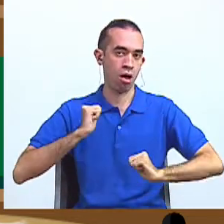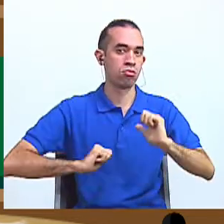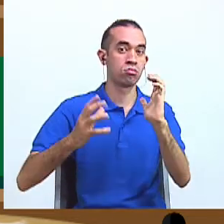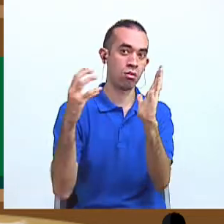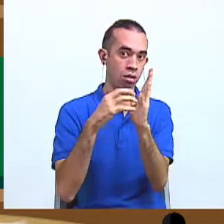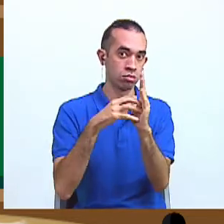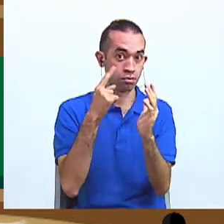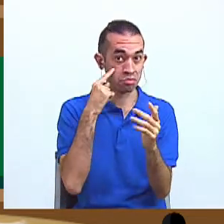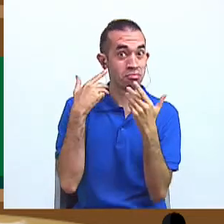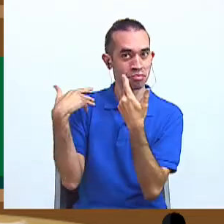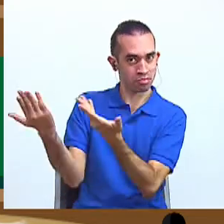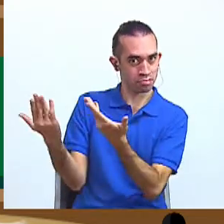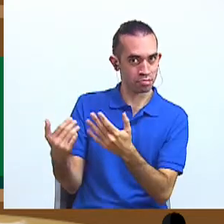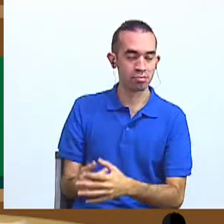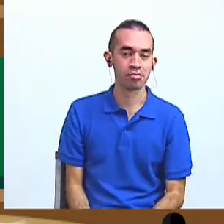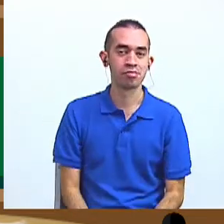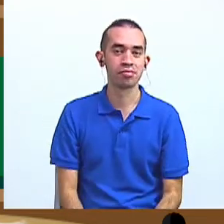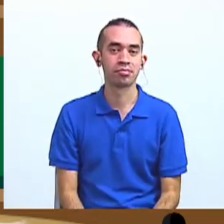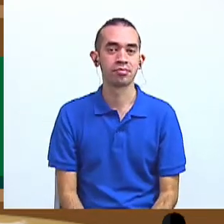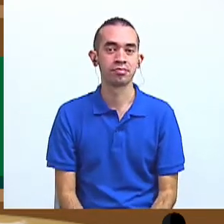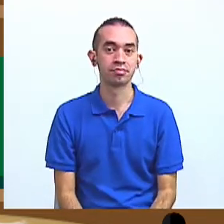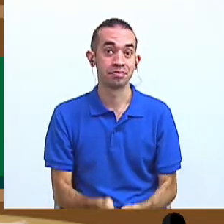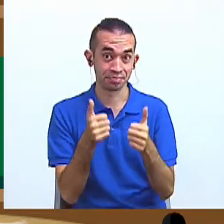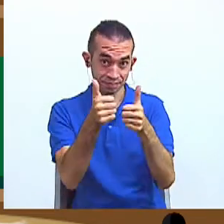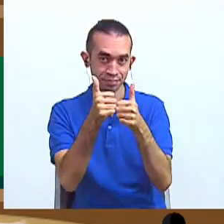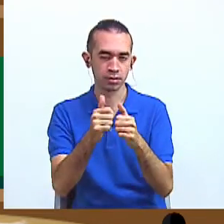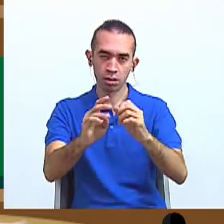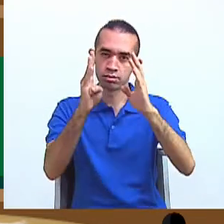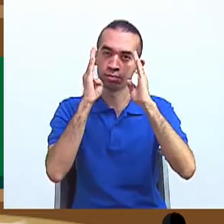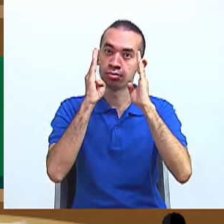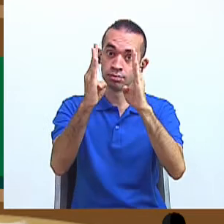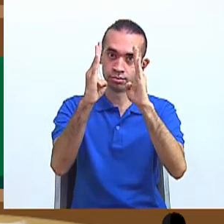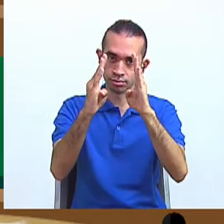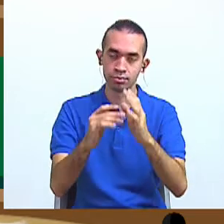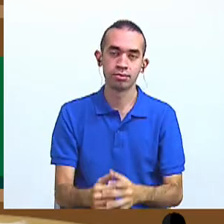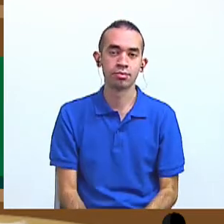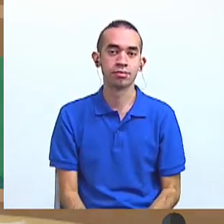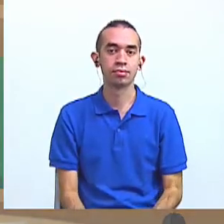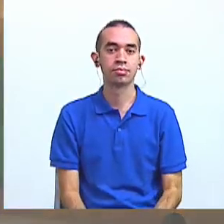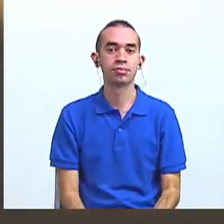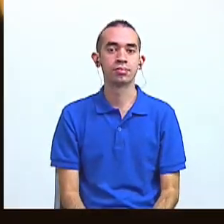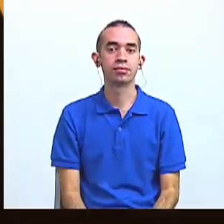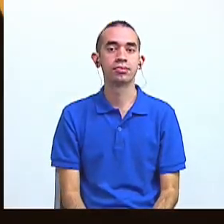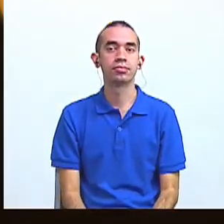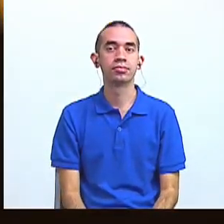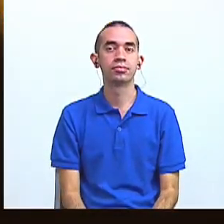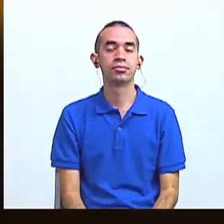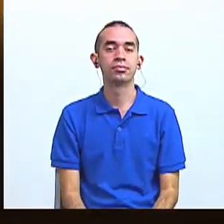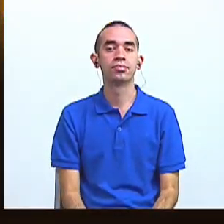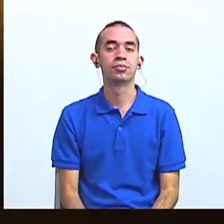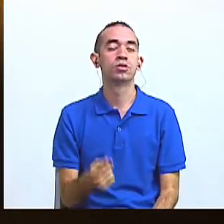¿Les parece? Y vemos ese texto. Sí, pongamos mucha atención.